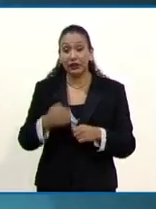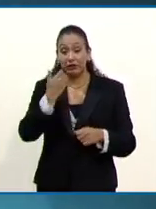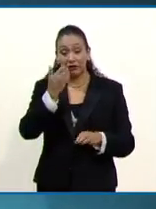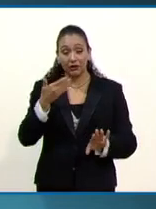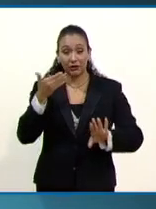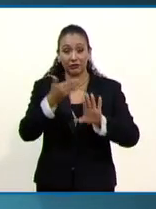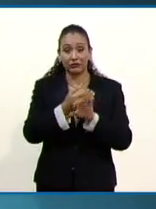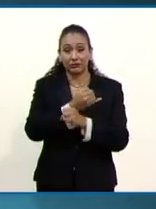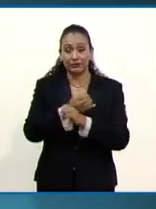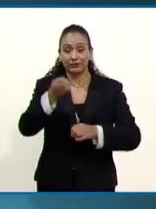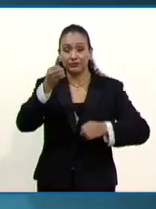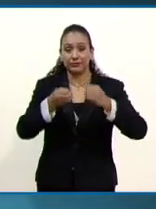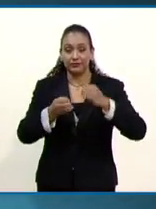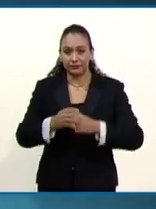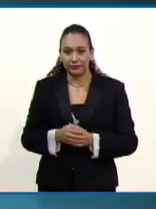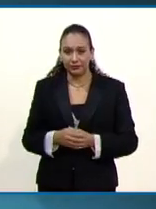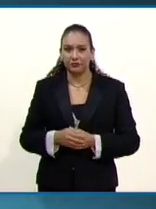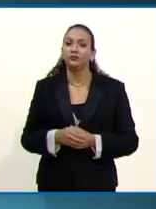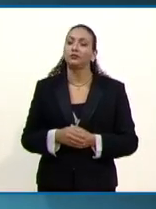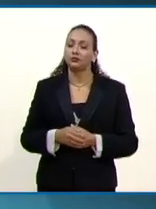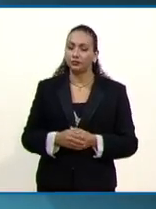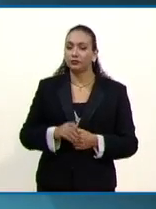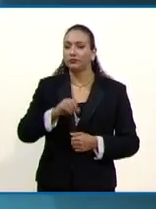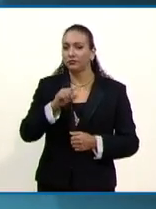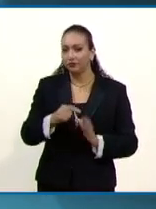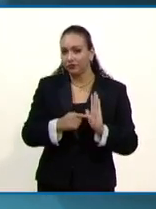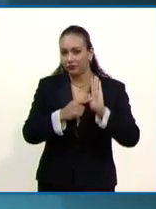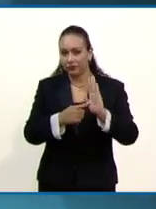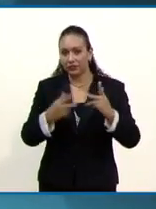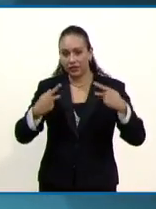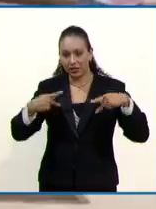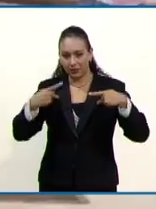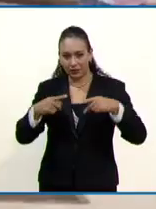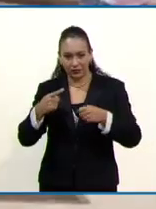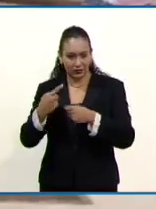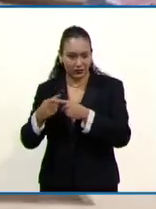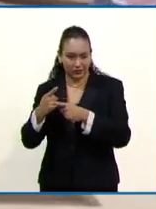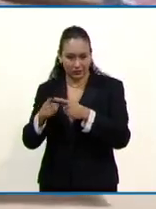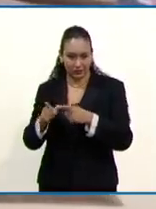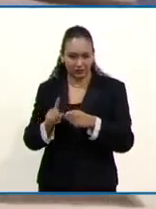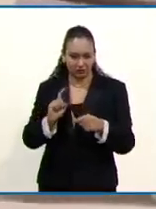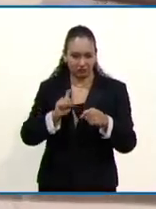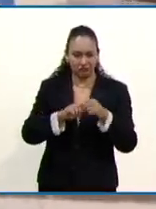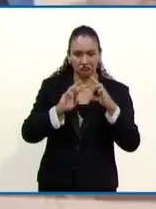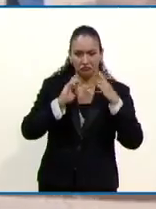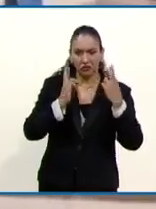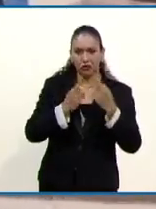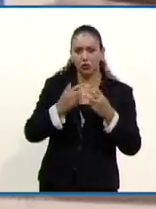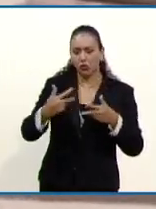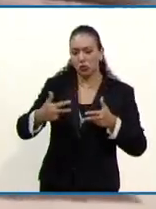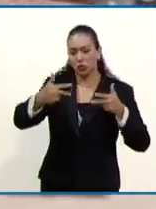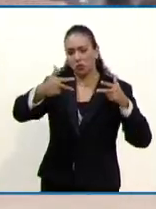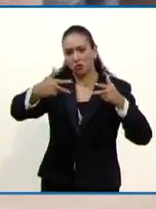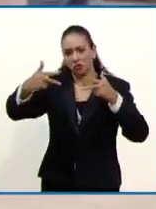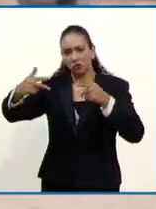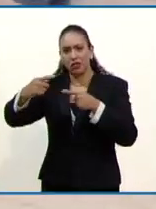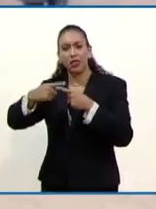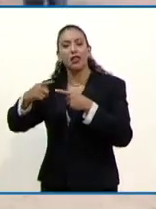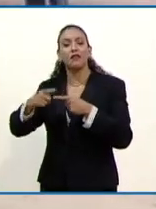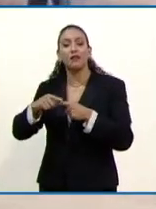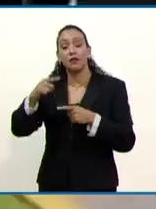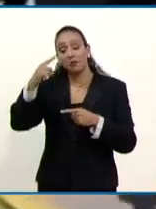independencia judicial. Por otro lado, se dio a conocer que integrantes de la JUFET sostuvieron una reunión virtual con funcionarios de la